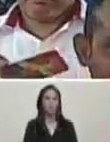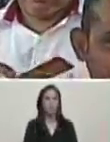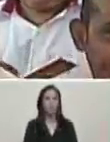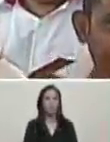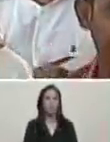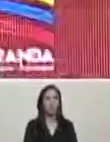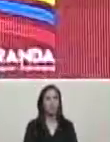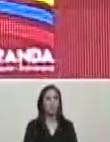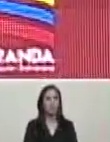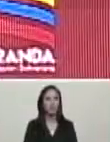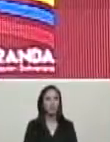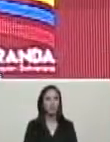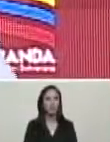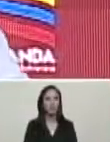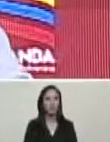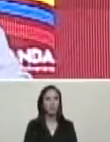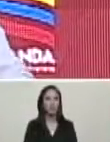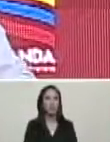Ahí vi